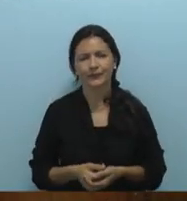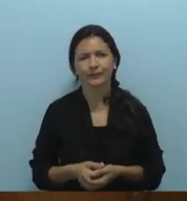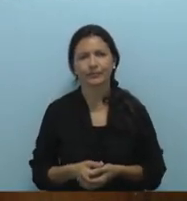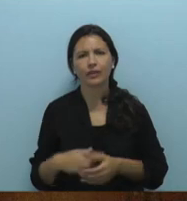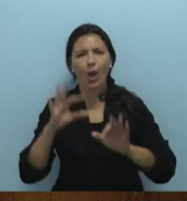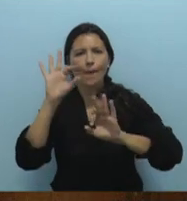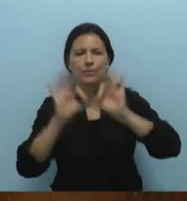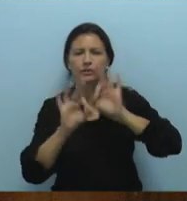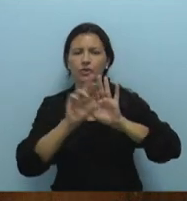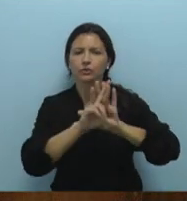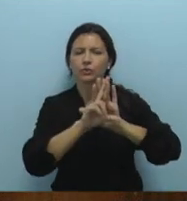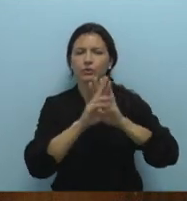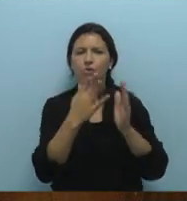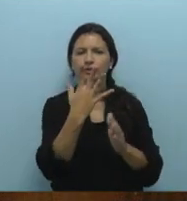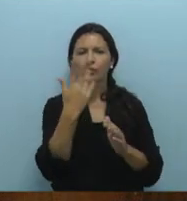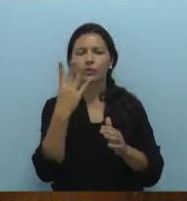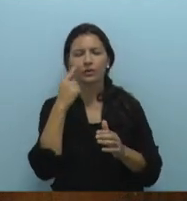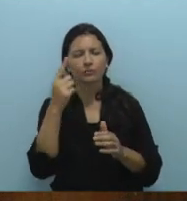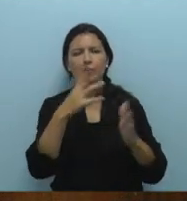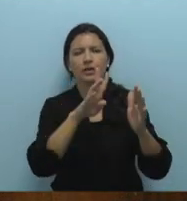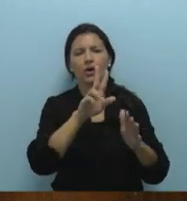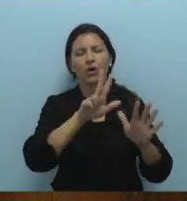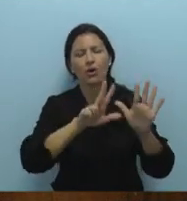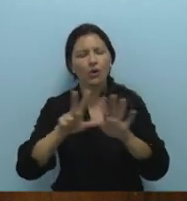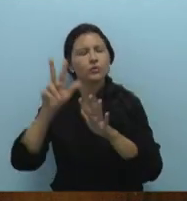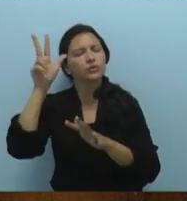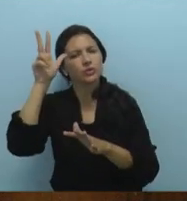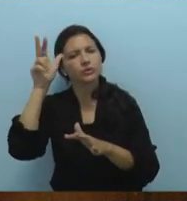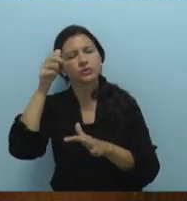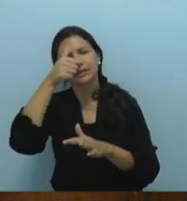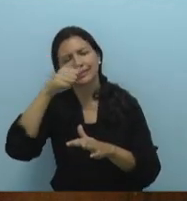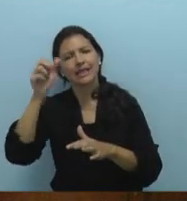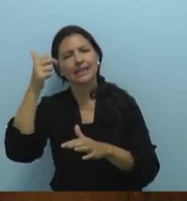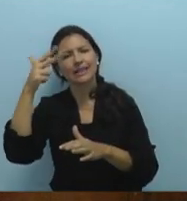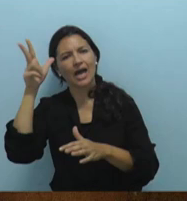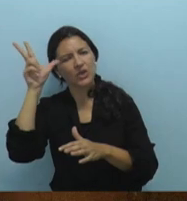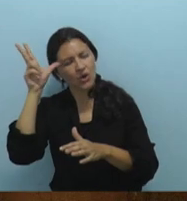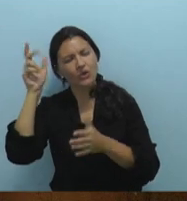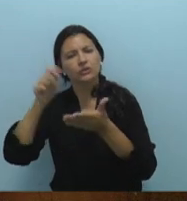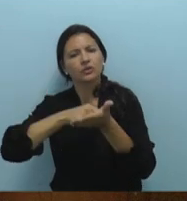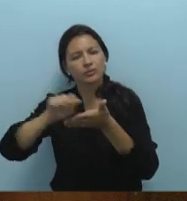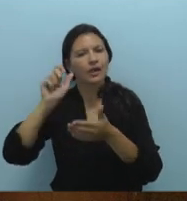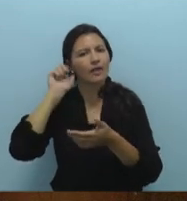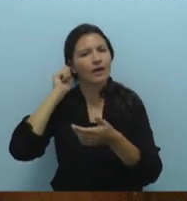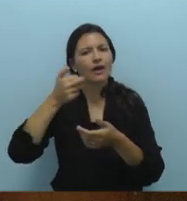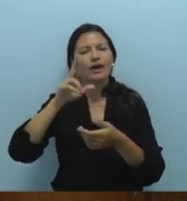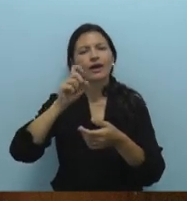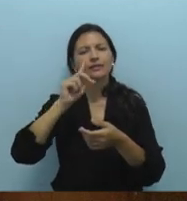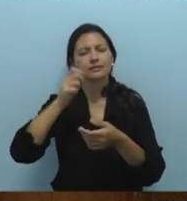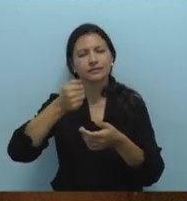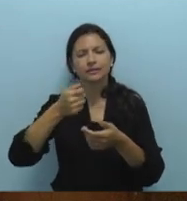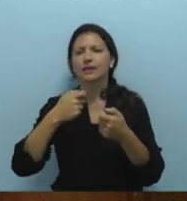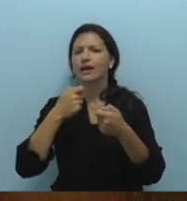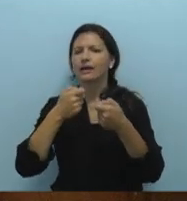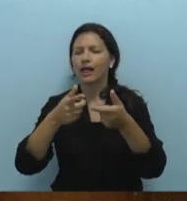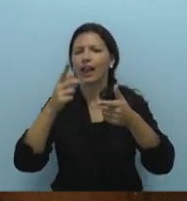Proyecto de resolución 54868 de la diputada García Clara, por el cual esta Cámara resuelve otorgar